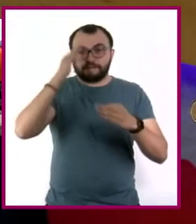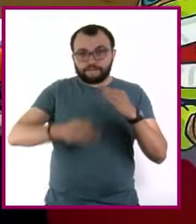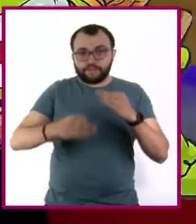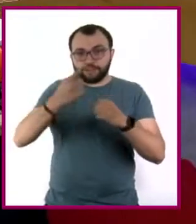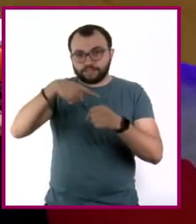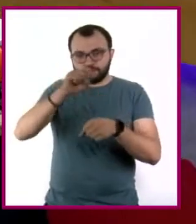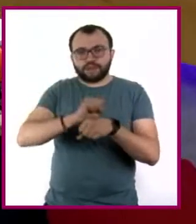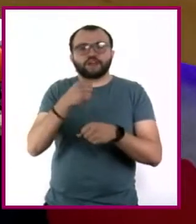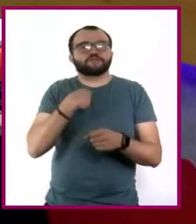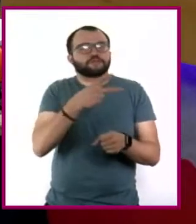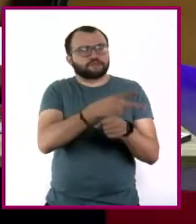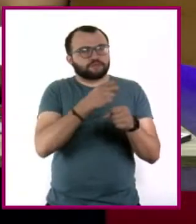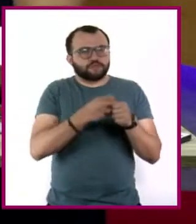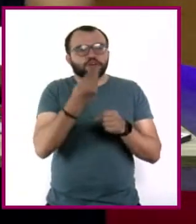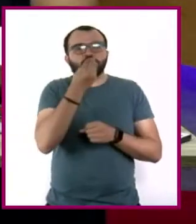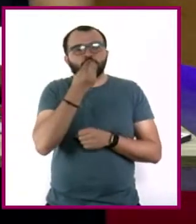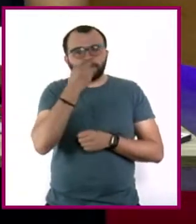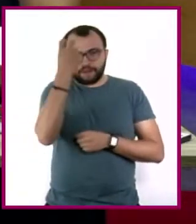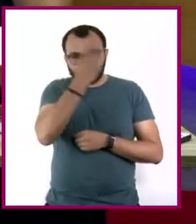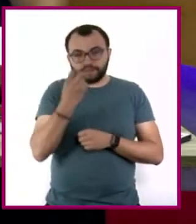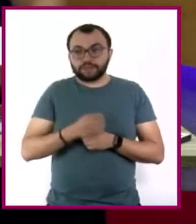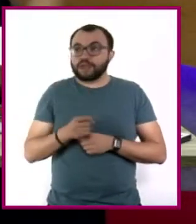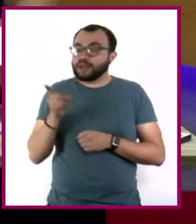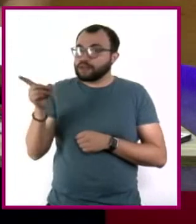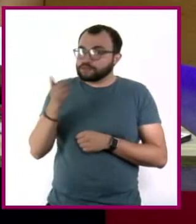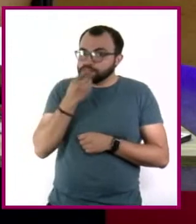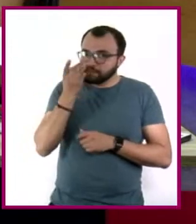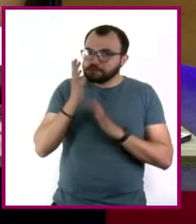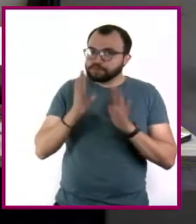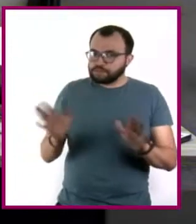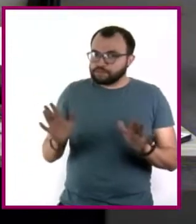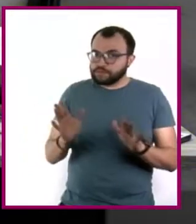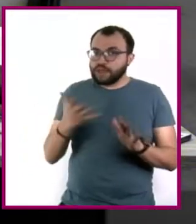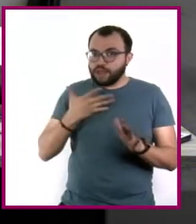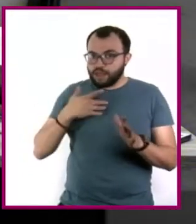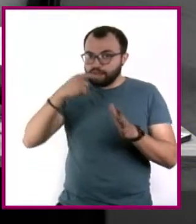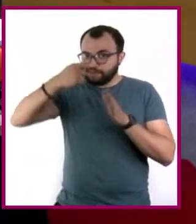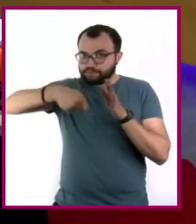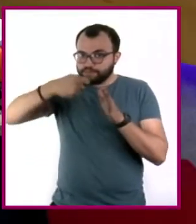comer pizza de tiburón. Conste, ya dijiste, quedó grabado.